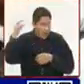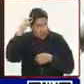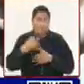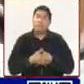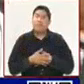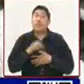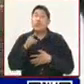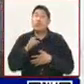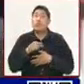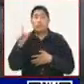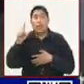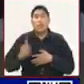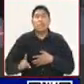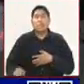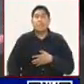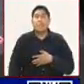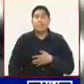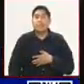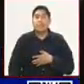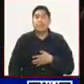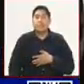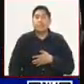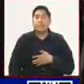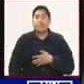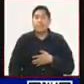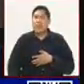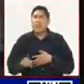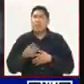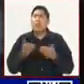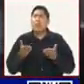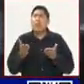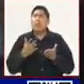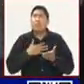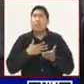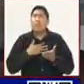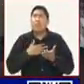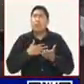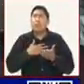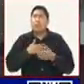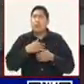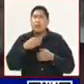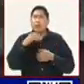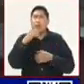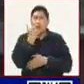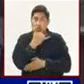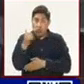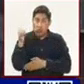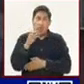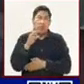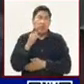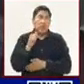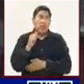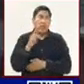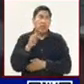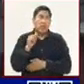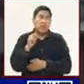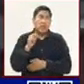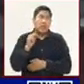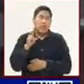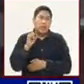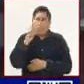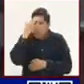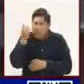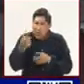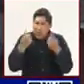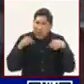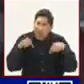igual. ¿Tú? De La Paz. ¿Tú desde dónde vienes? Vengo desde Caranavi. ¿De los Yungas? Sí, de los Yungas. ¿Y